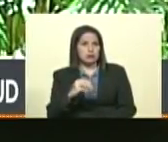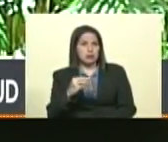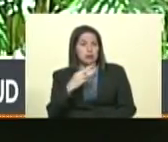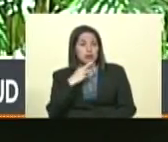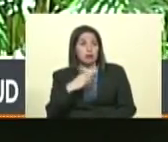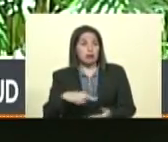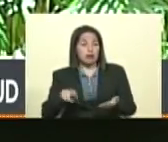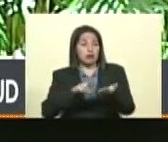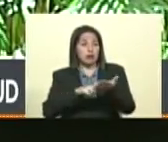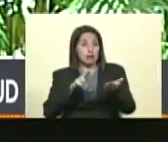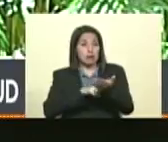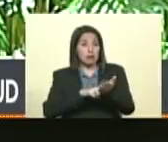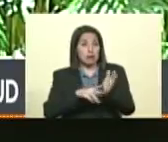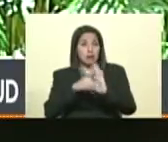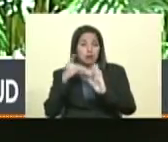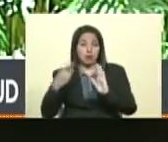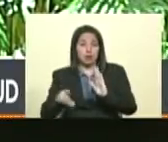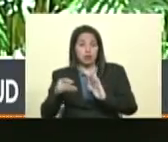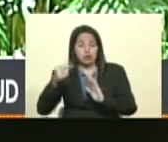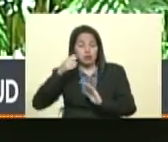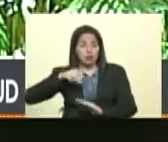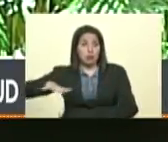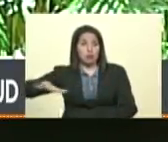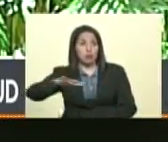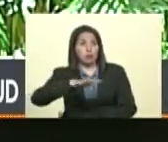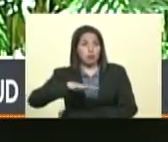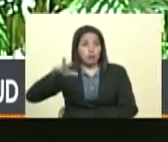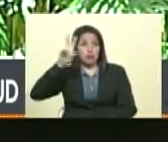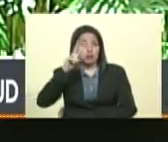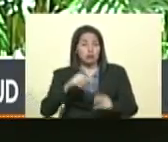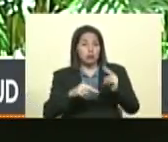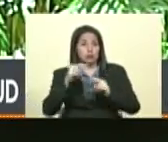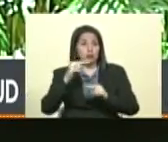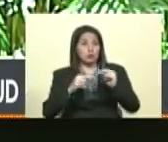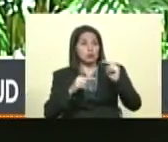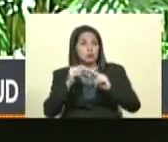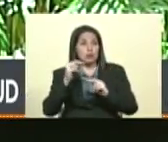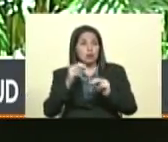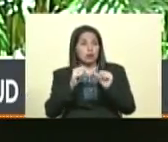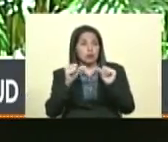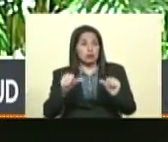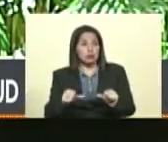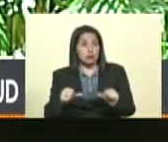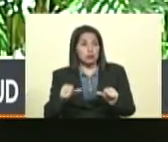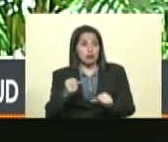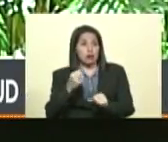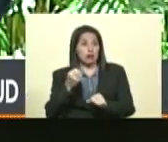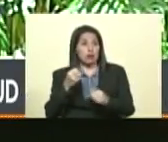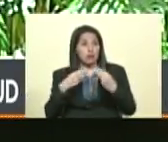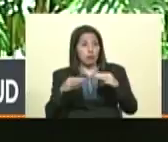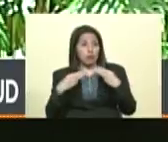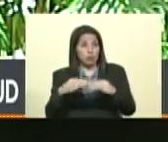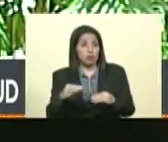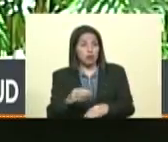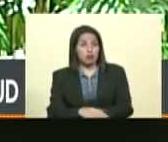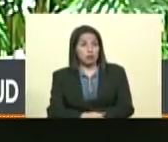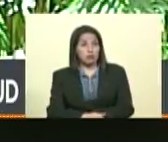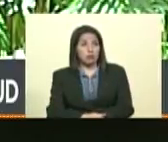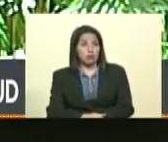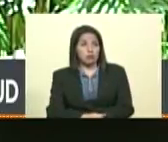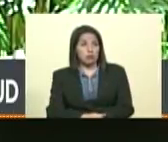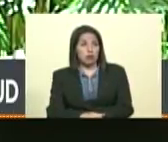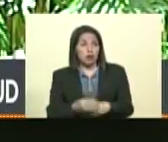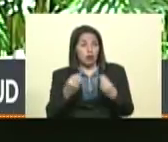reivindicar el derecho que tiene el pueblo venezolano a la salud y a la construcción de un sistema público nacional de salud. Cuando discutíamos este